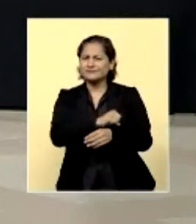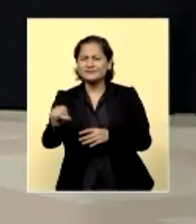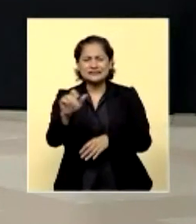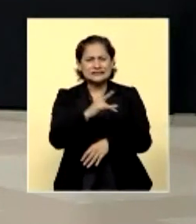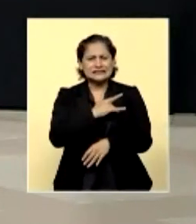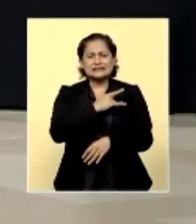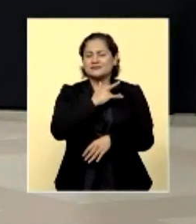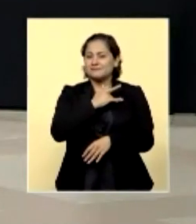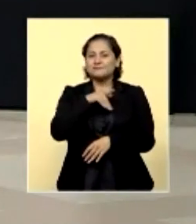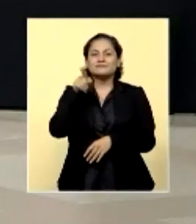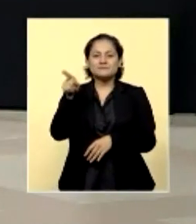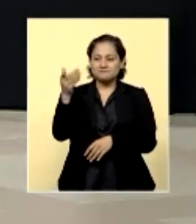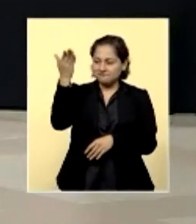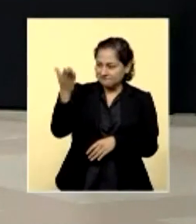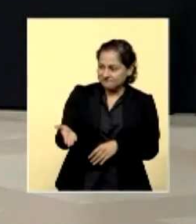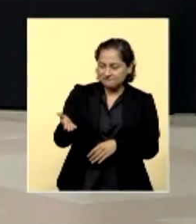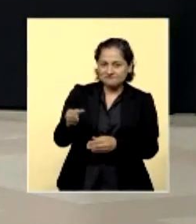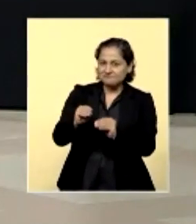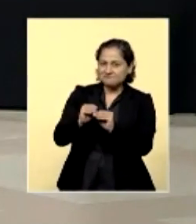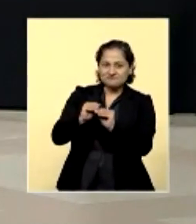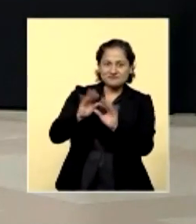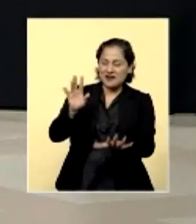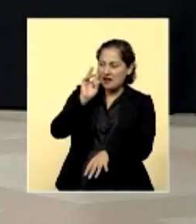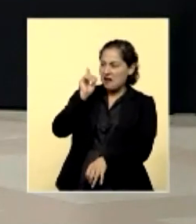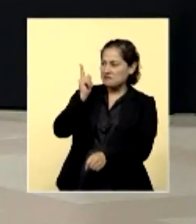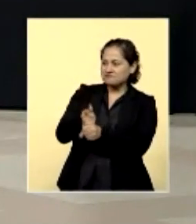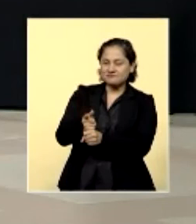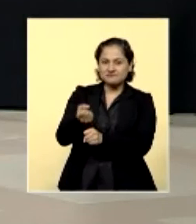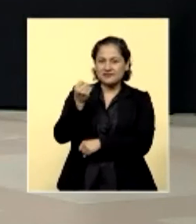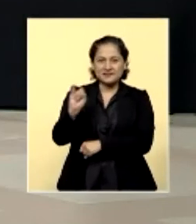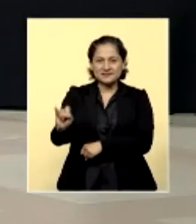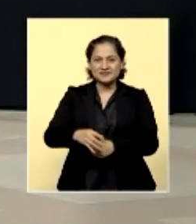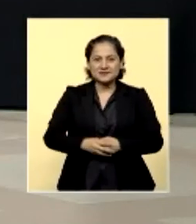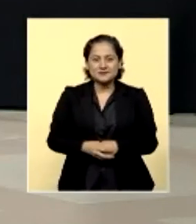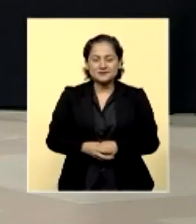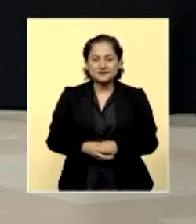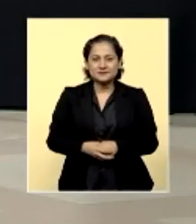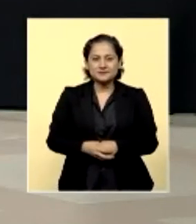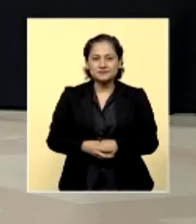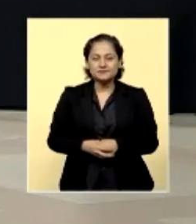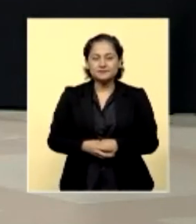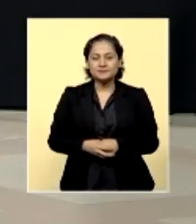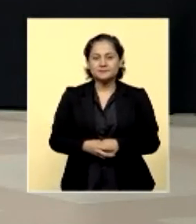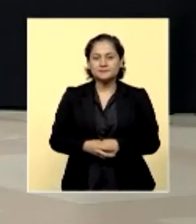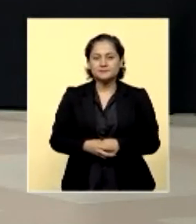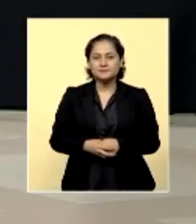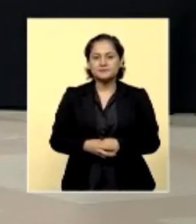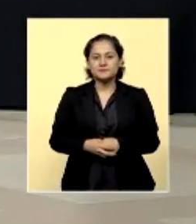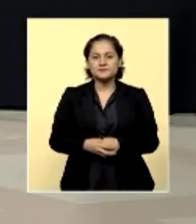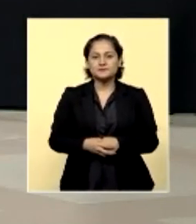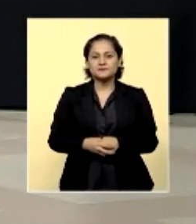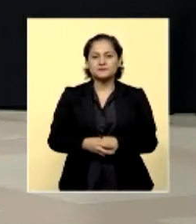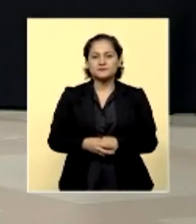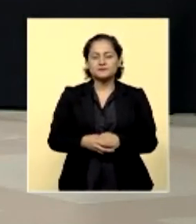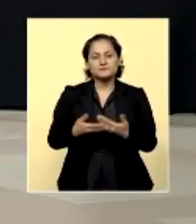evidente, no precisa explicación. Que es tan evidente que no requiere explicaciones. Y ni permite negación. Y tampoco permite